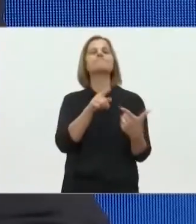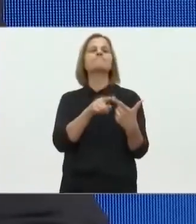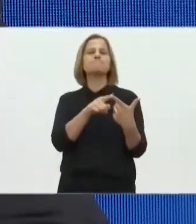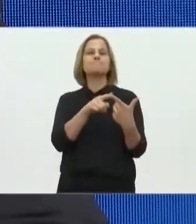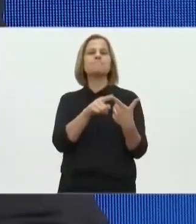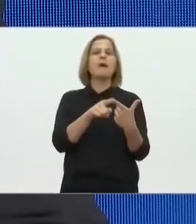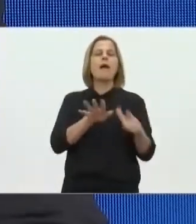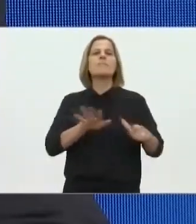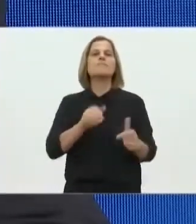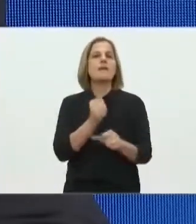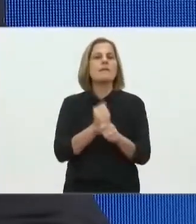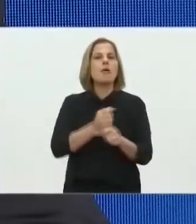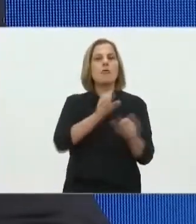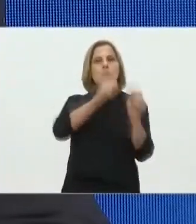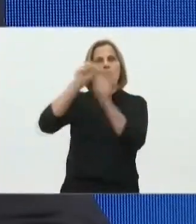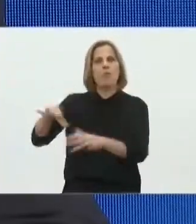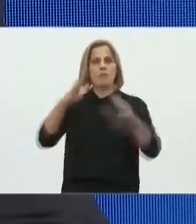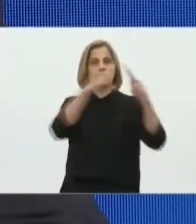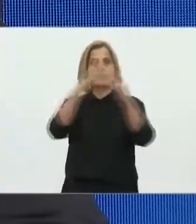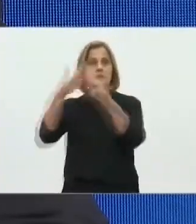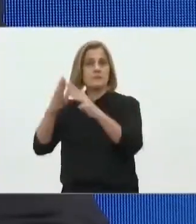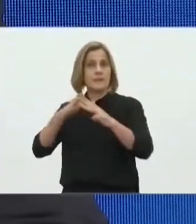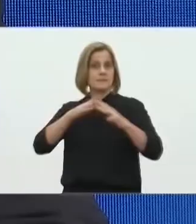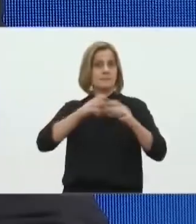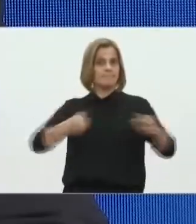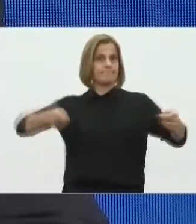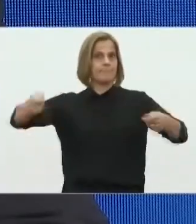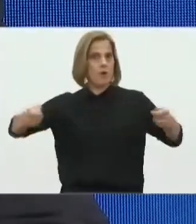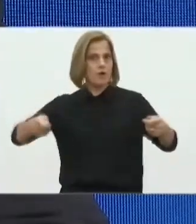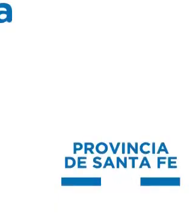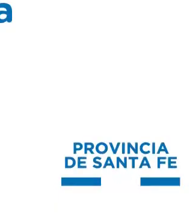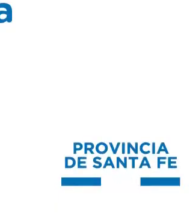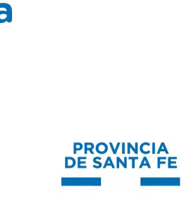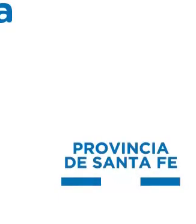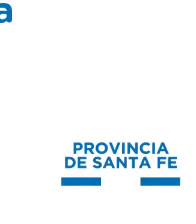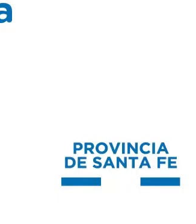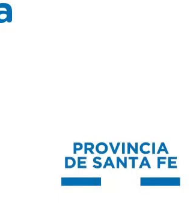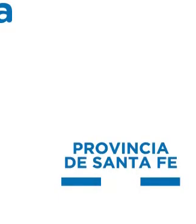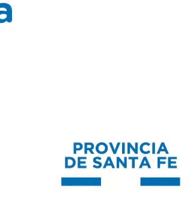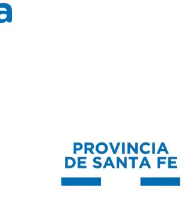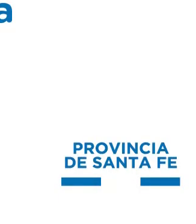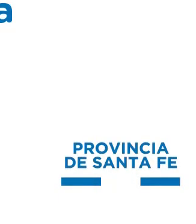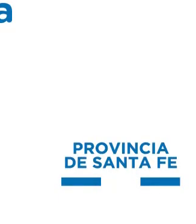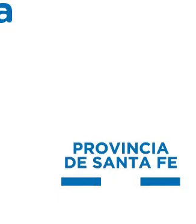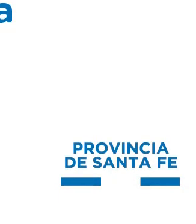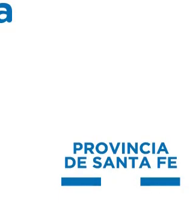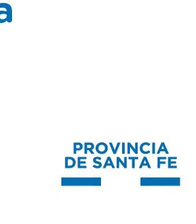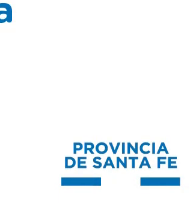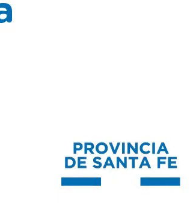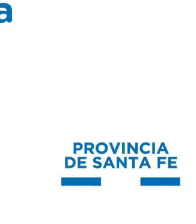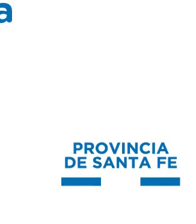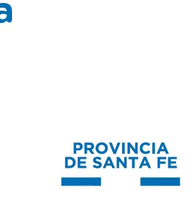poder realizar mudanzas a través de fletes y empresas autorizadas, poder realizar actividades